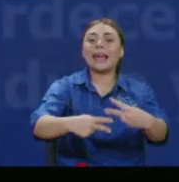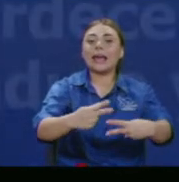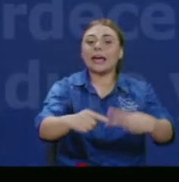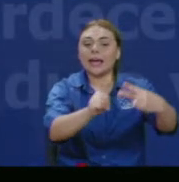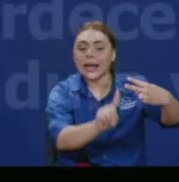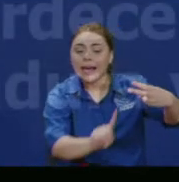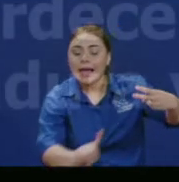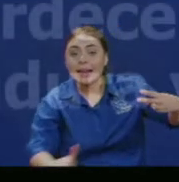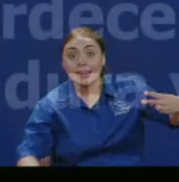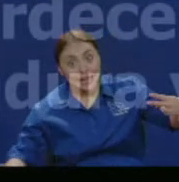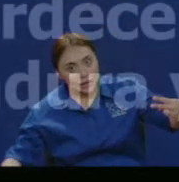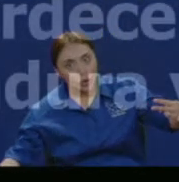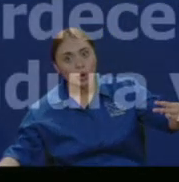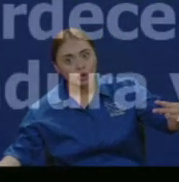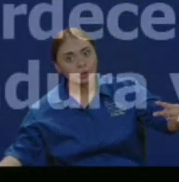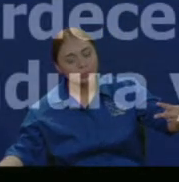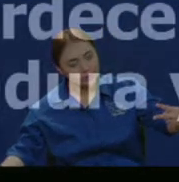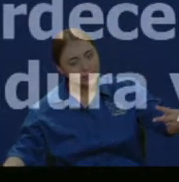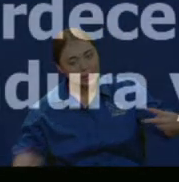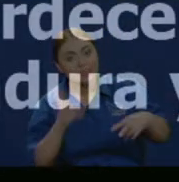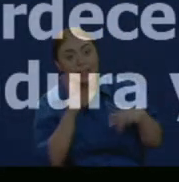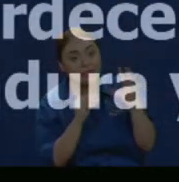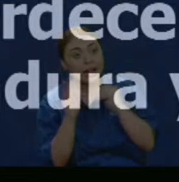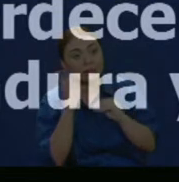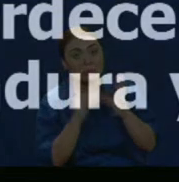a Lirtra o a celebrar no sé qué,